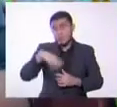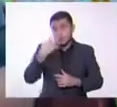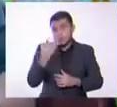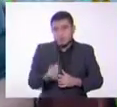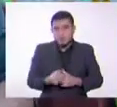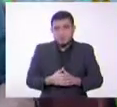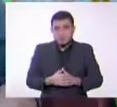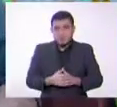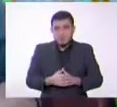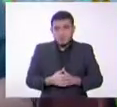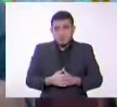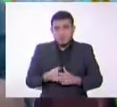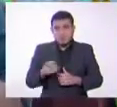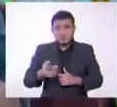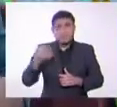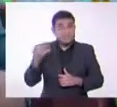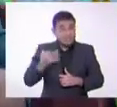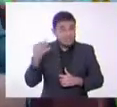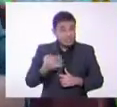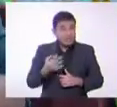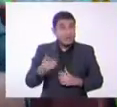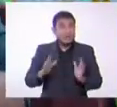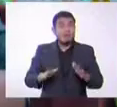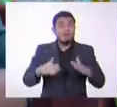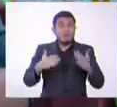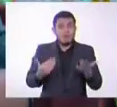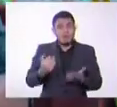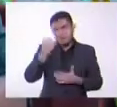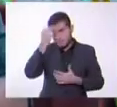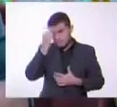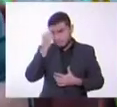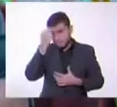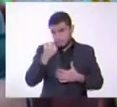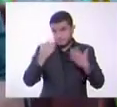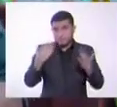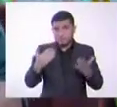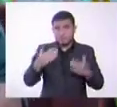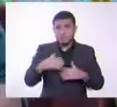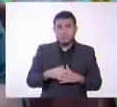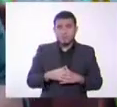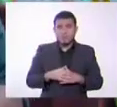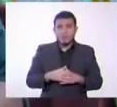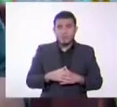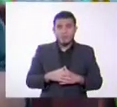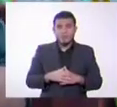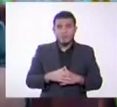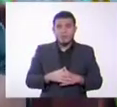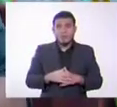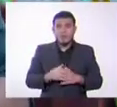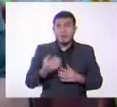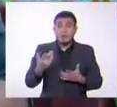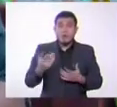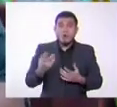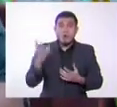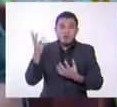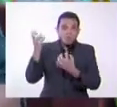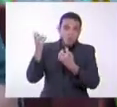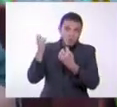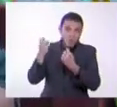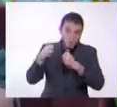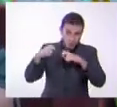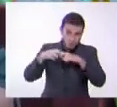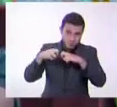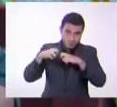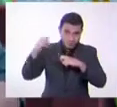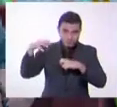actualidad, esta necesidad es para conocer las tasas de producción energética que se dan en estas